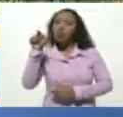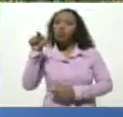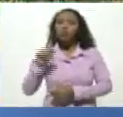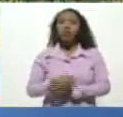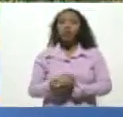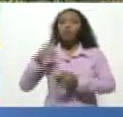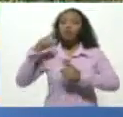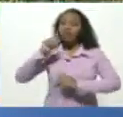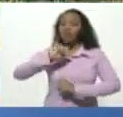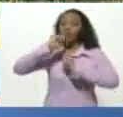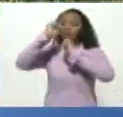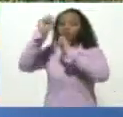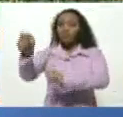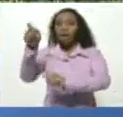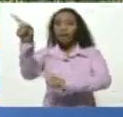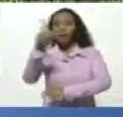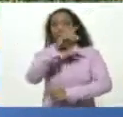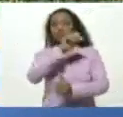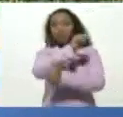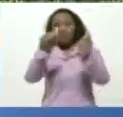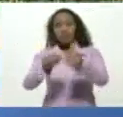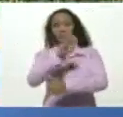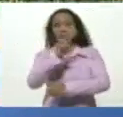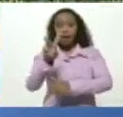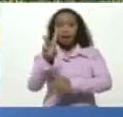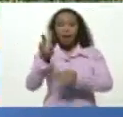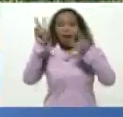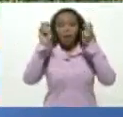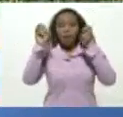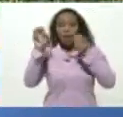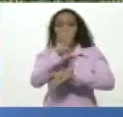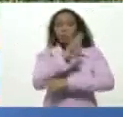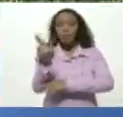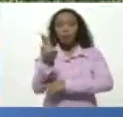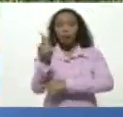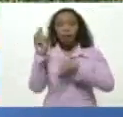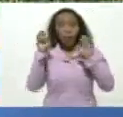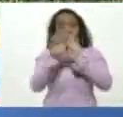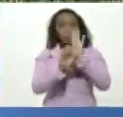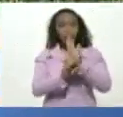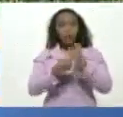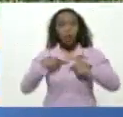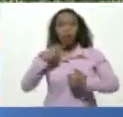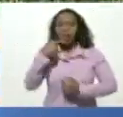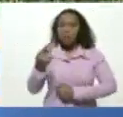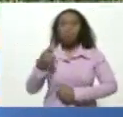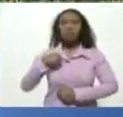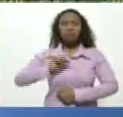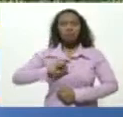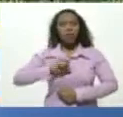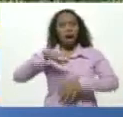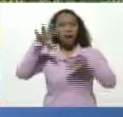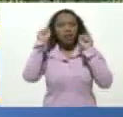nombrar vicepresidente de la República para la nueva etapa. Y yo le dije, entendido, comandante.